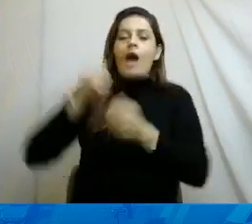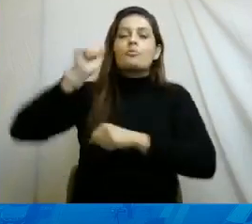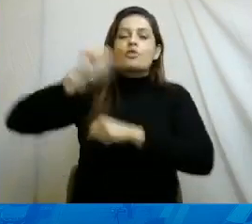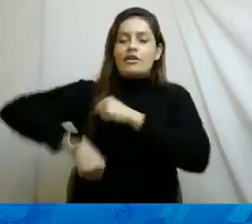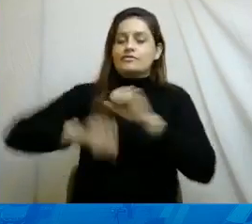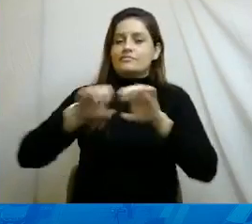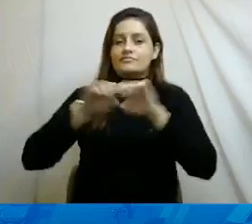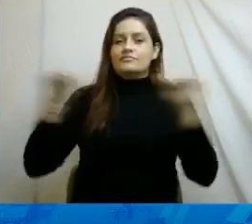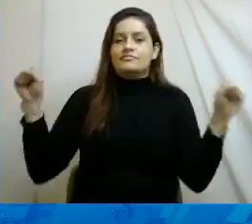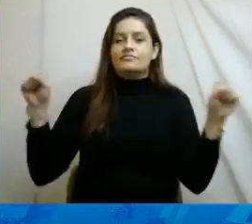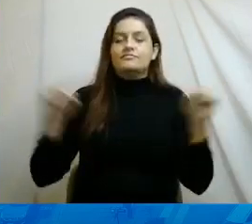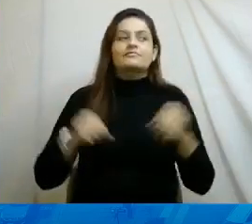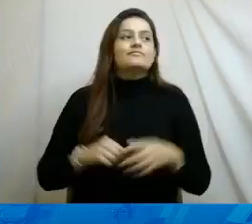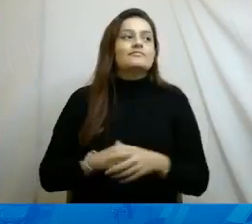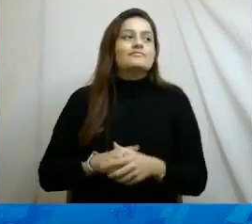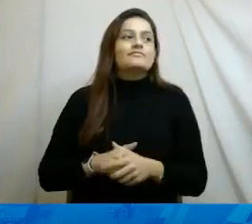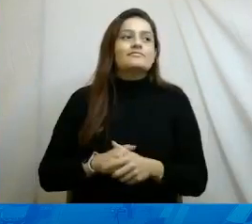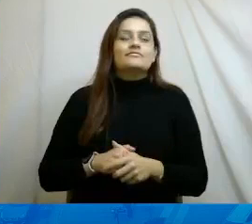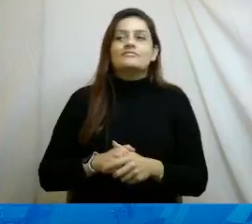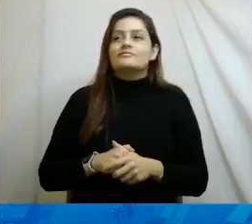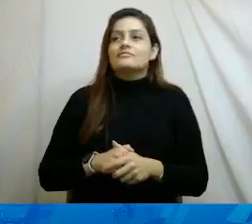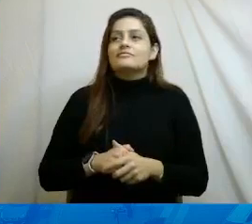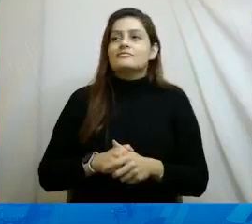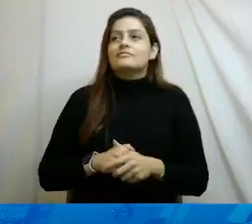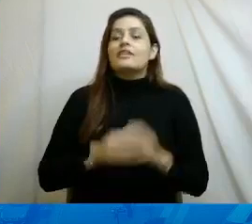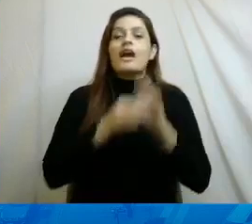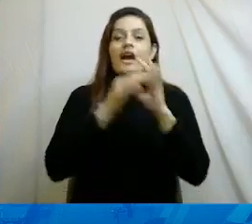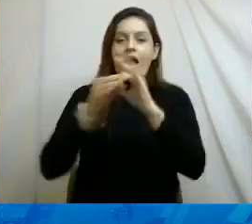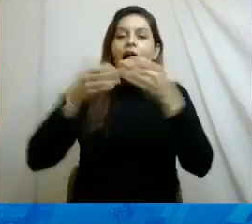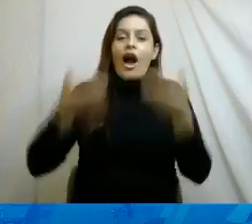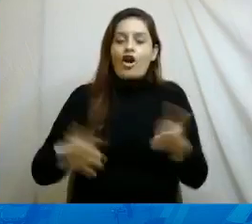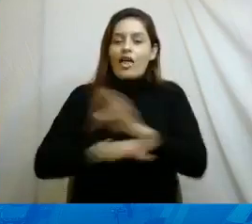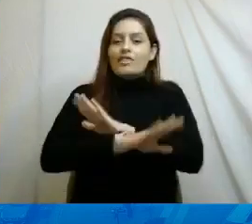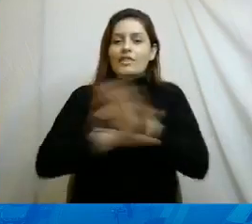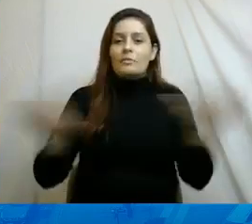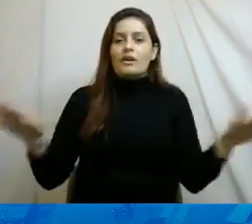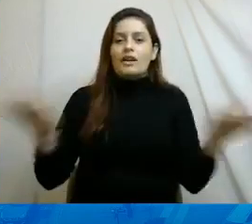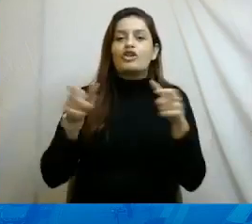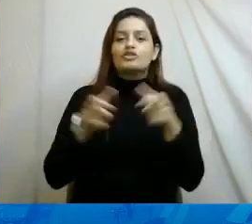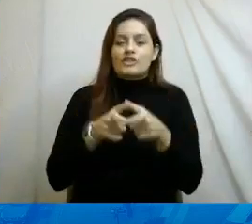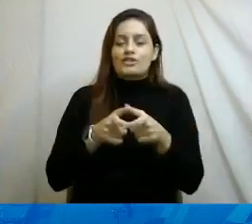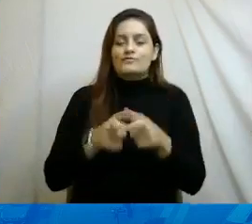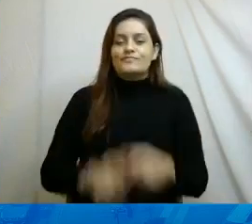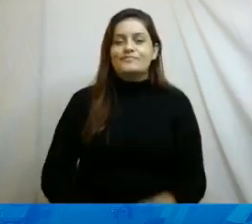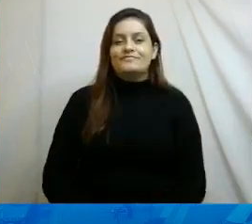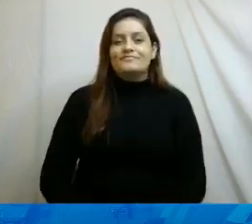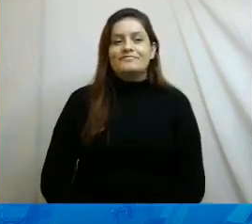Listo, señores. Gracias. Muchas gracias. Damos por terminado este consejo. Agradecer a todo el equipo presente.